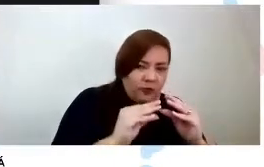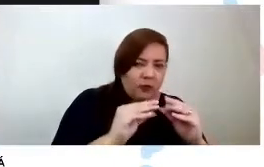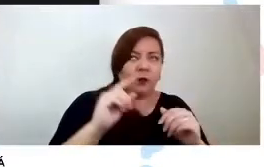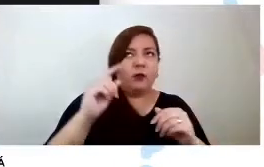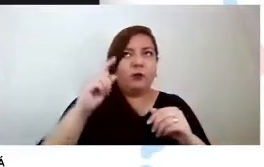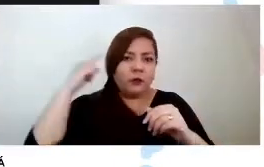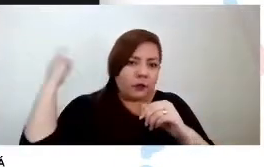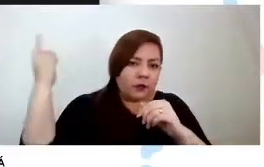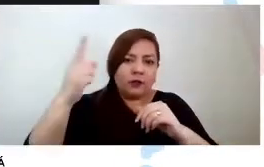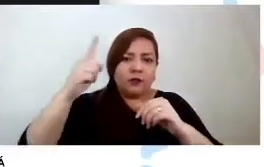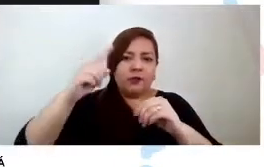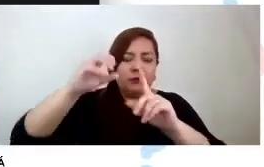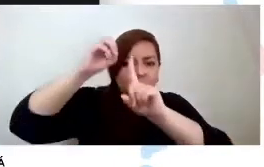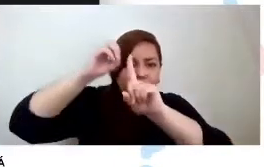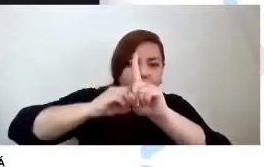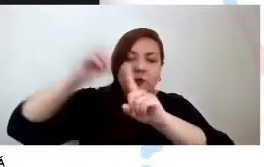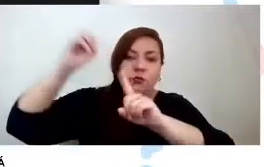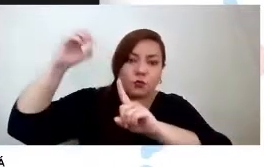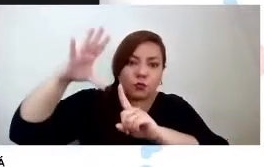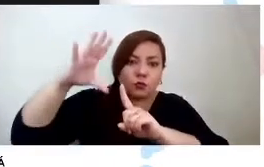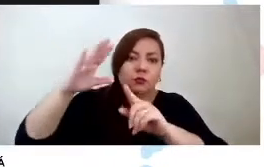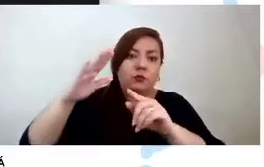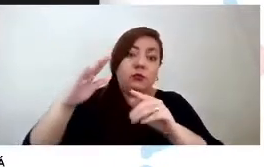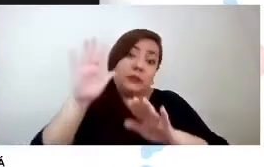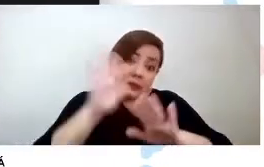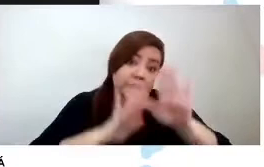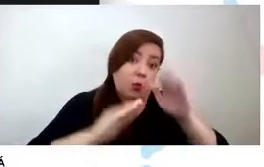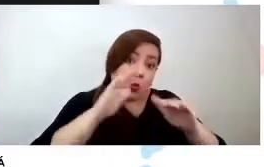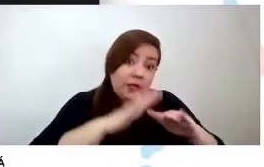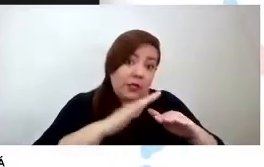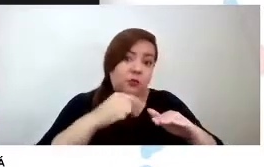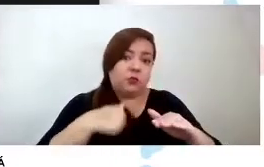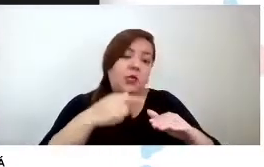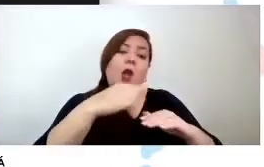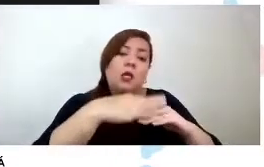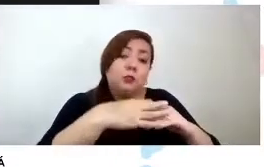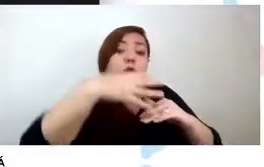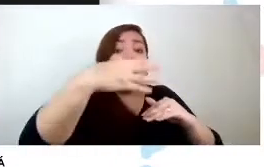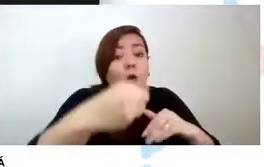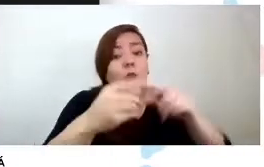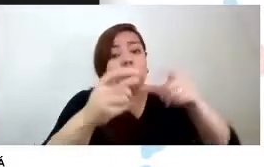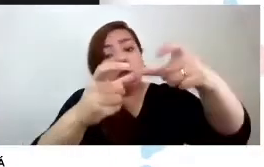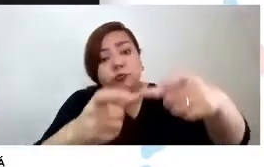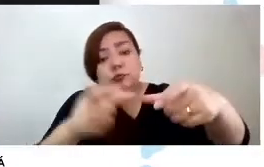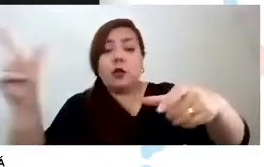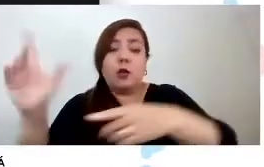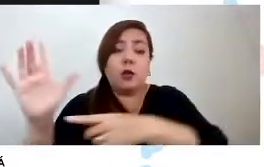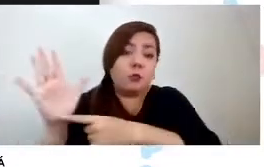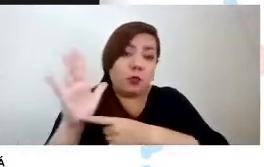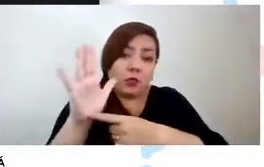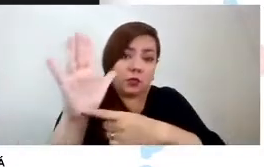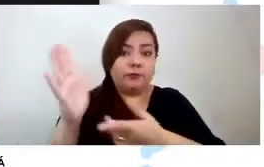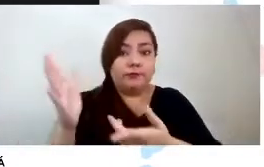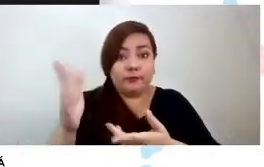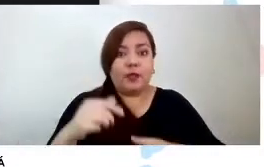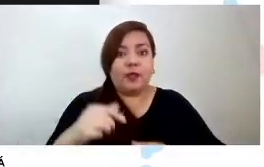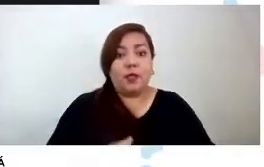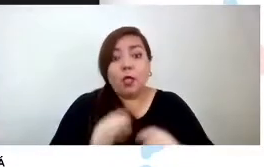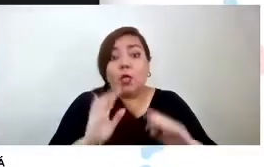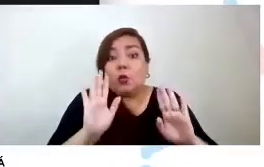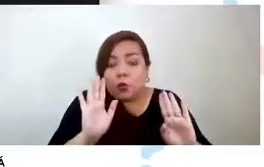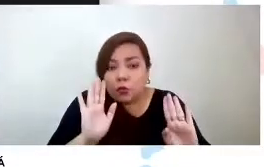la luz y además incluso a la actividad humana que puede haber en las salas de